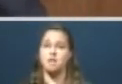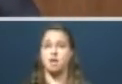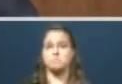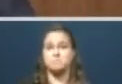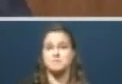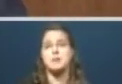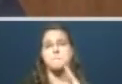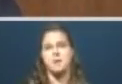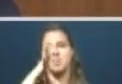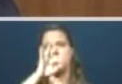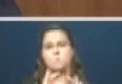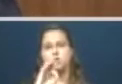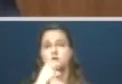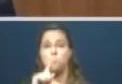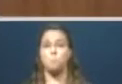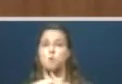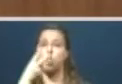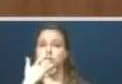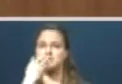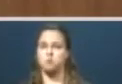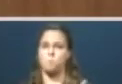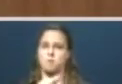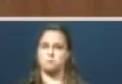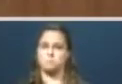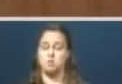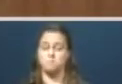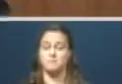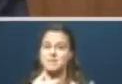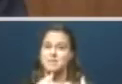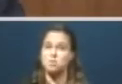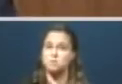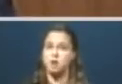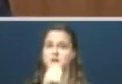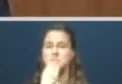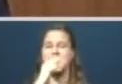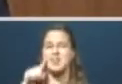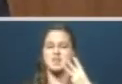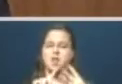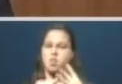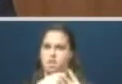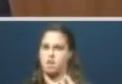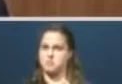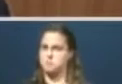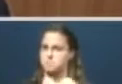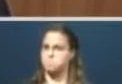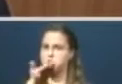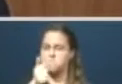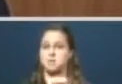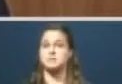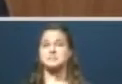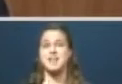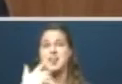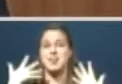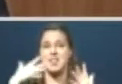conjunto nacional por su parte nuestra industria agroalimentaria es la tercera más importante de españa con más de 10 mil millones